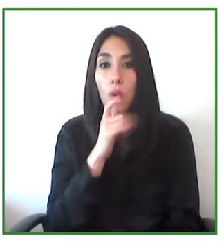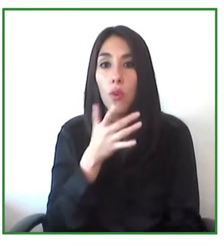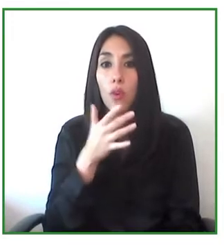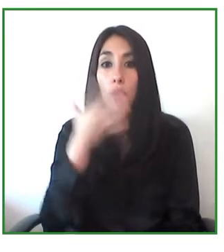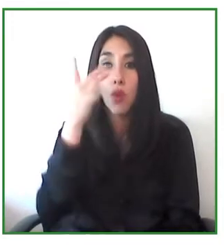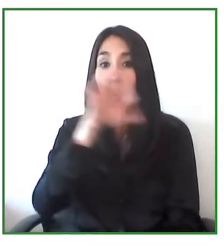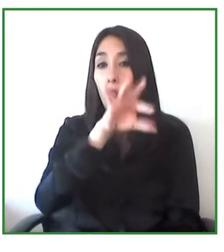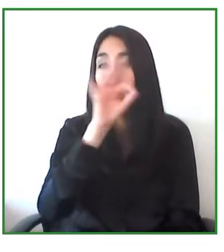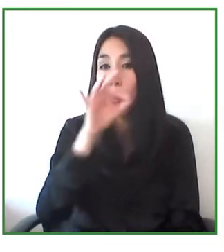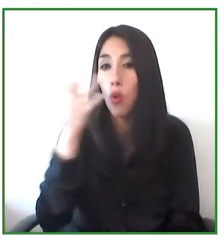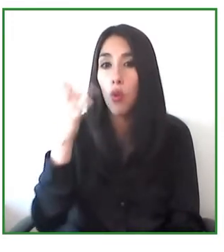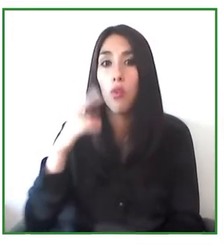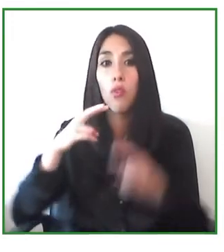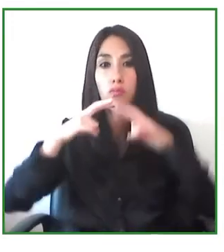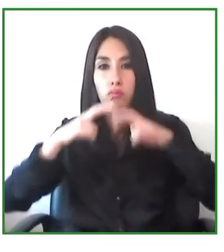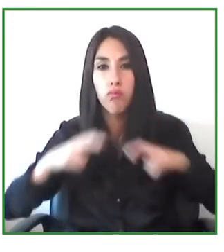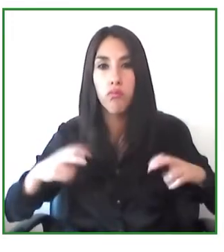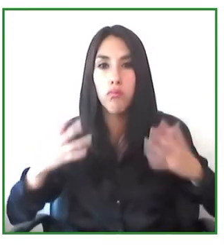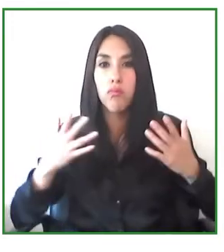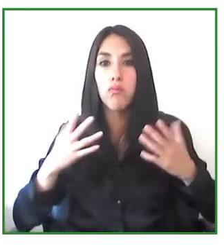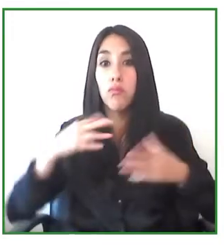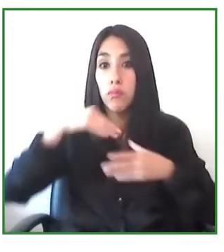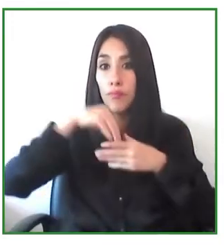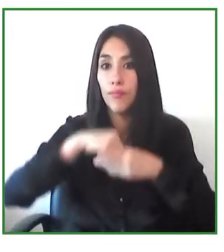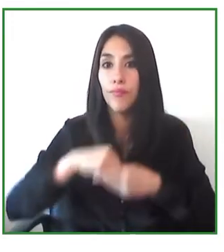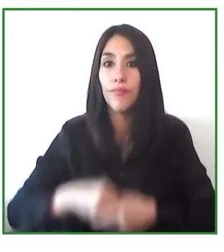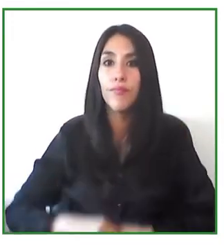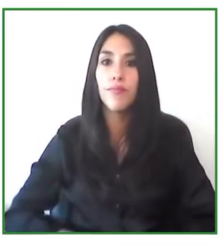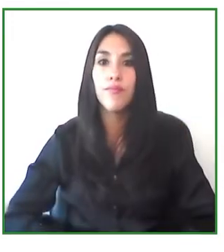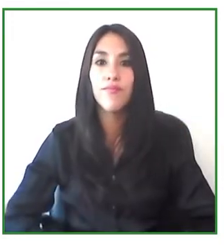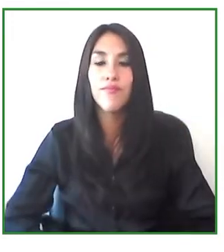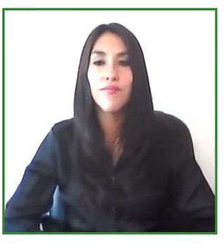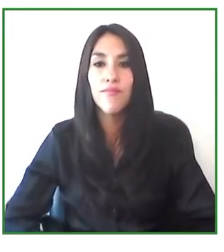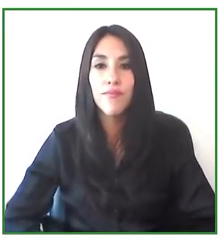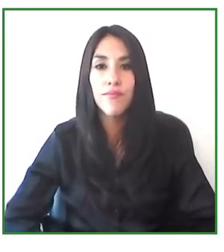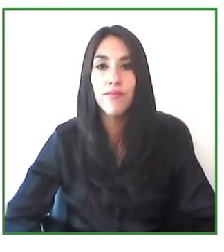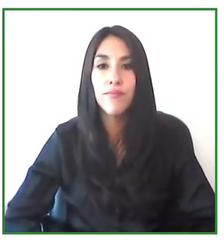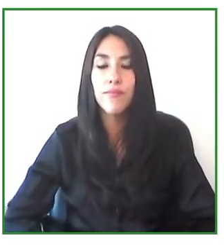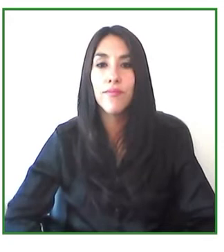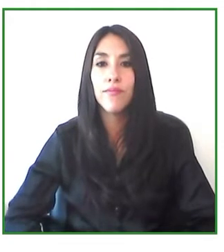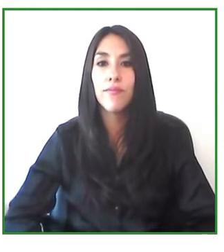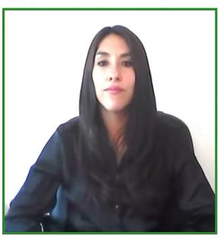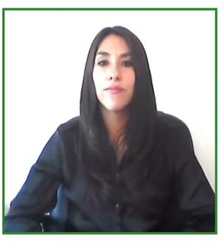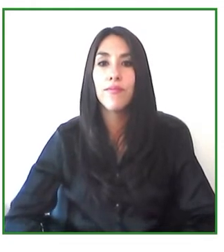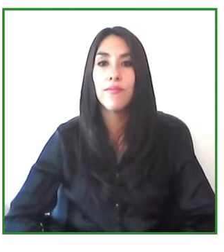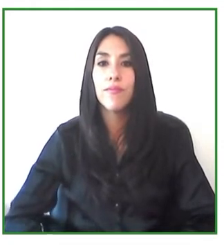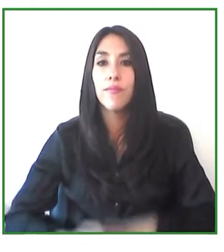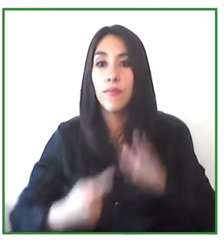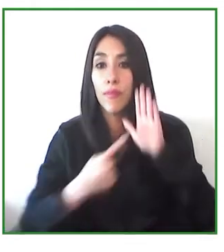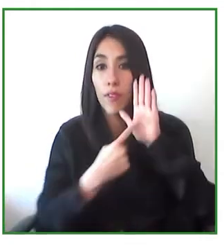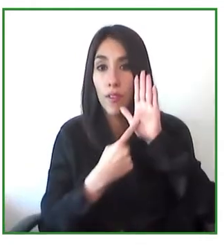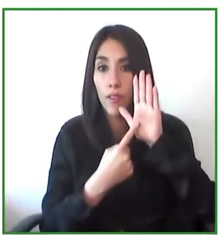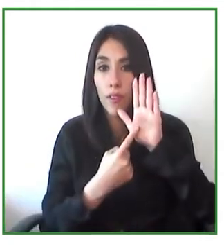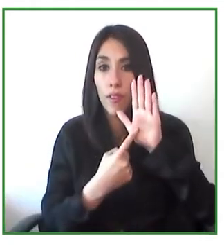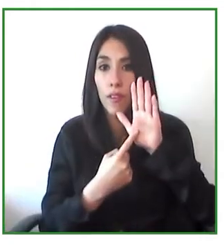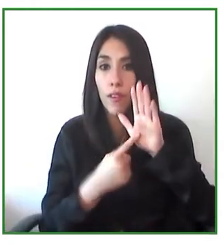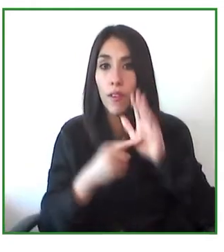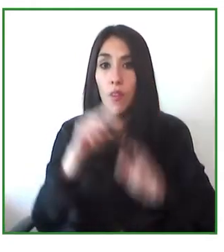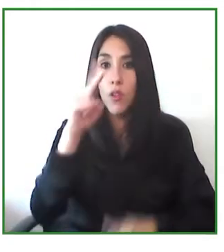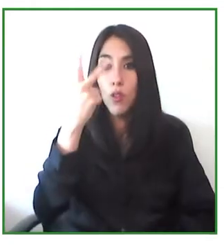Dentro de los impactos que podemos ver hay dos grandes tipos de impactos, que son los cuantitativos, que obviamente